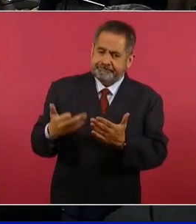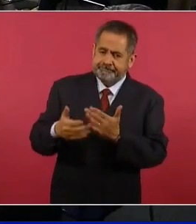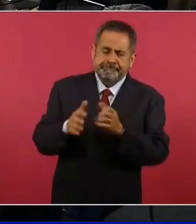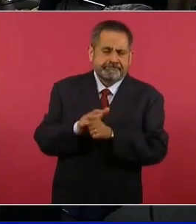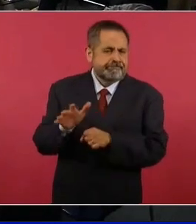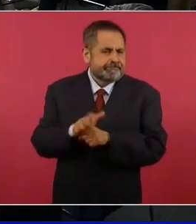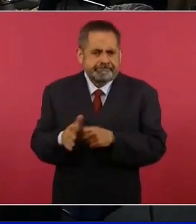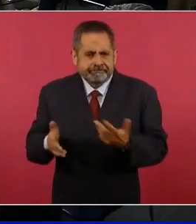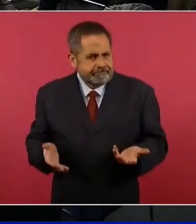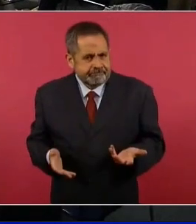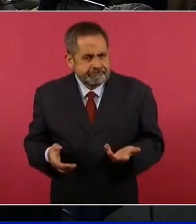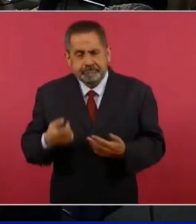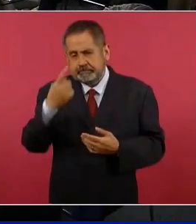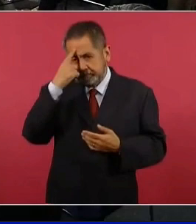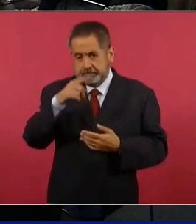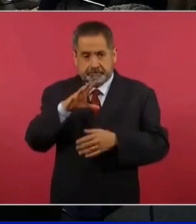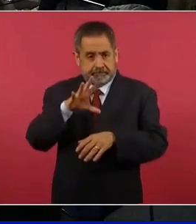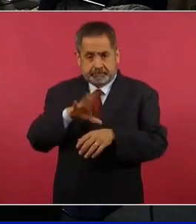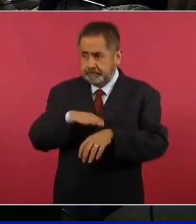para fortalecer?